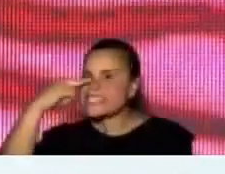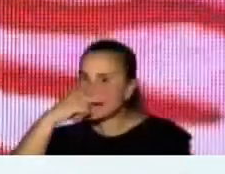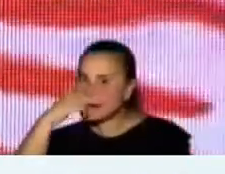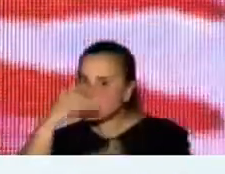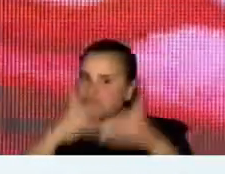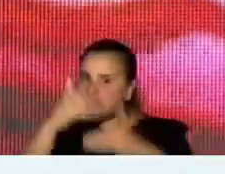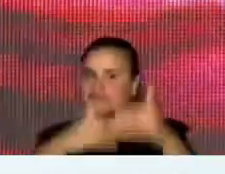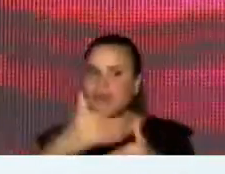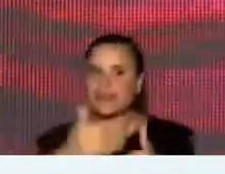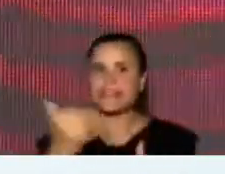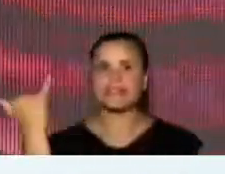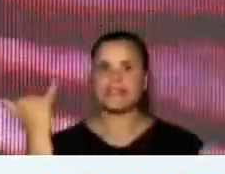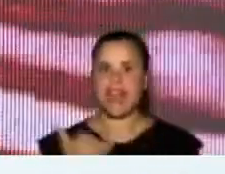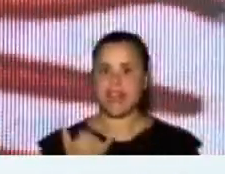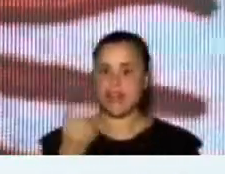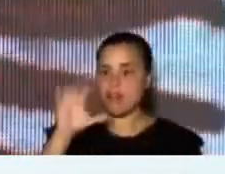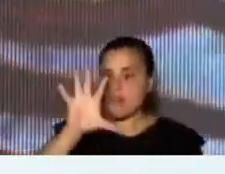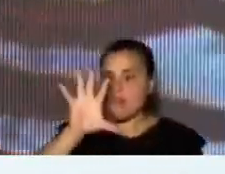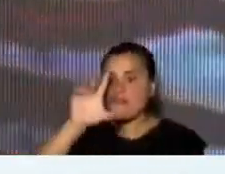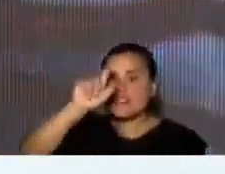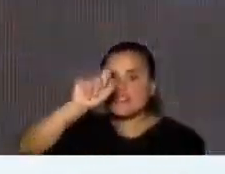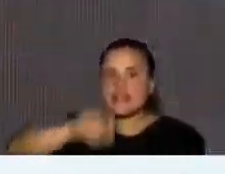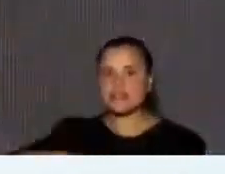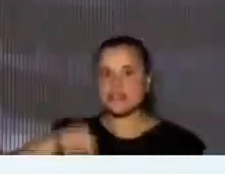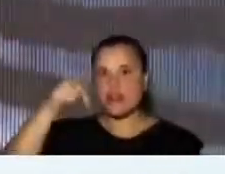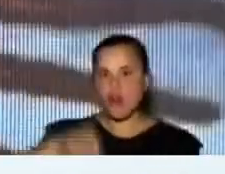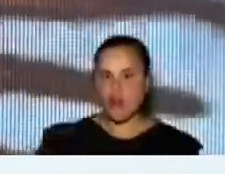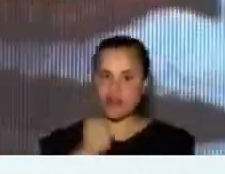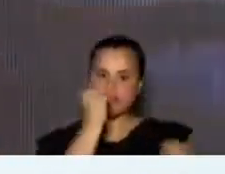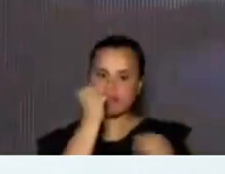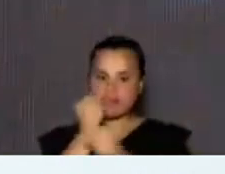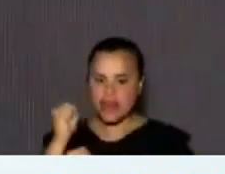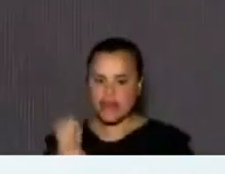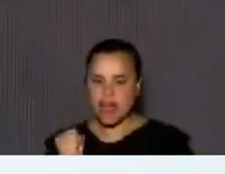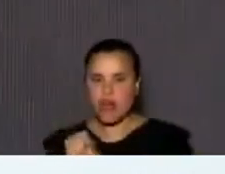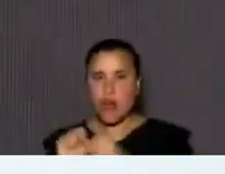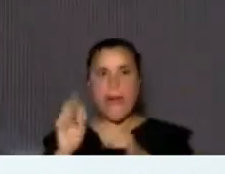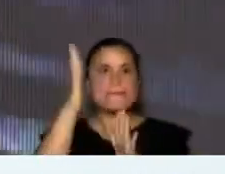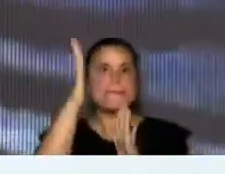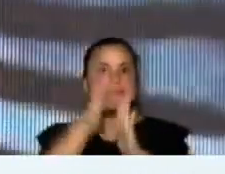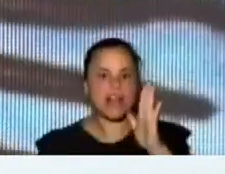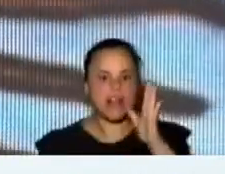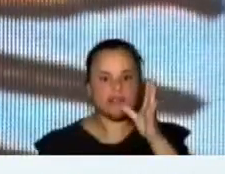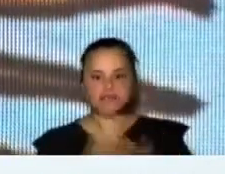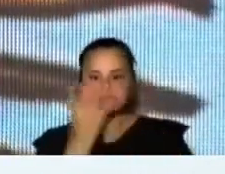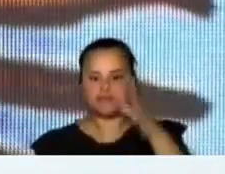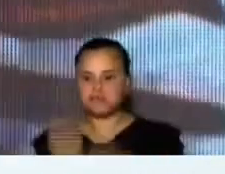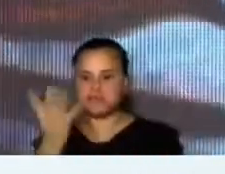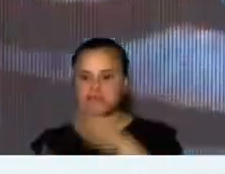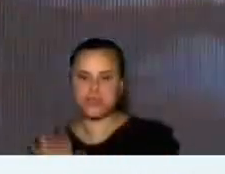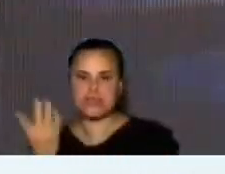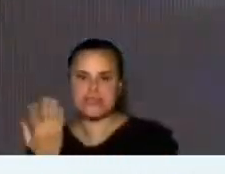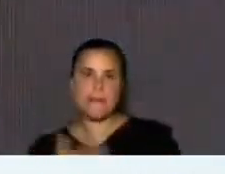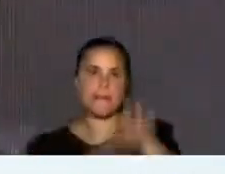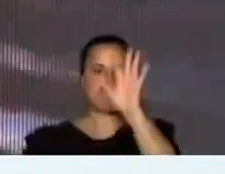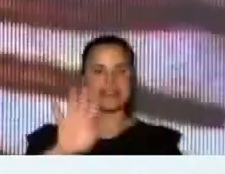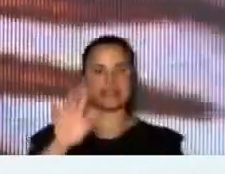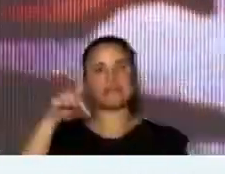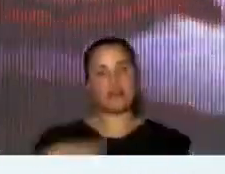artero hacia la madre fallecida de Coqui por parte del candidato Leandro Esdero, la verdad que muy